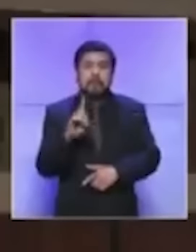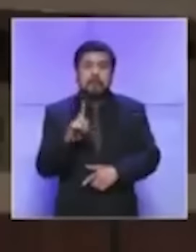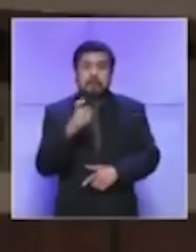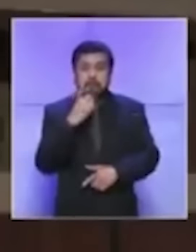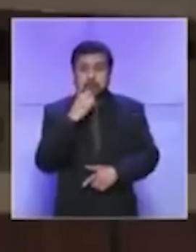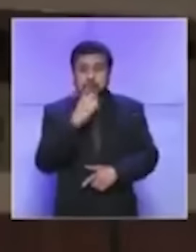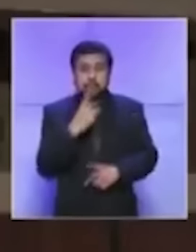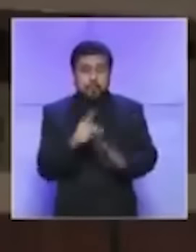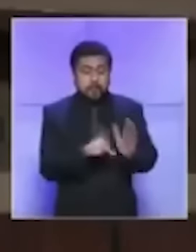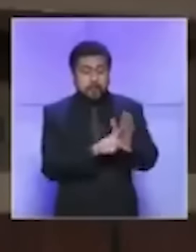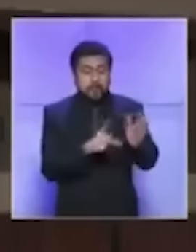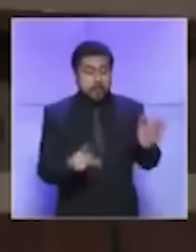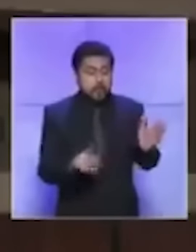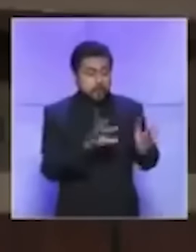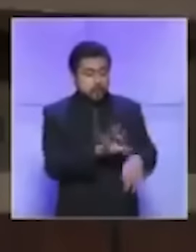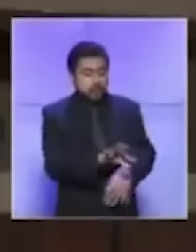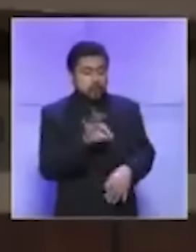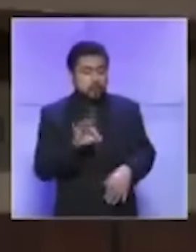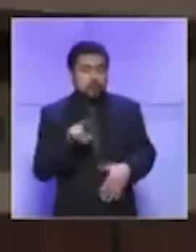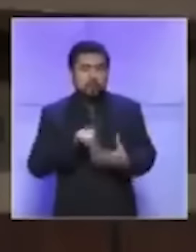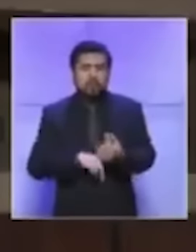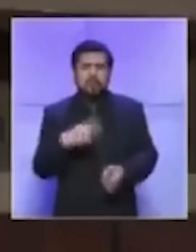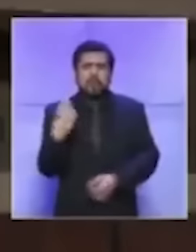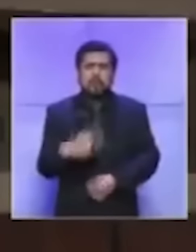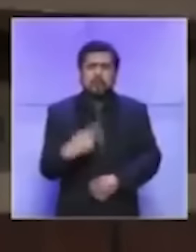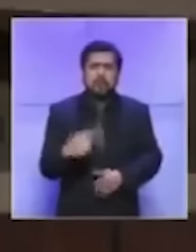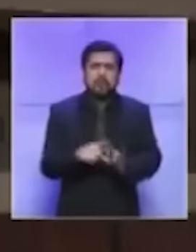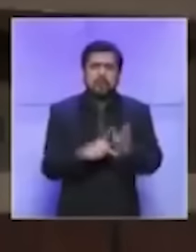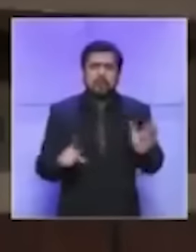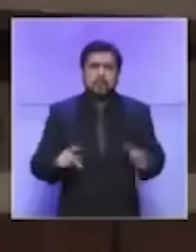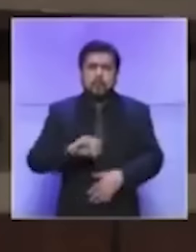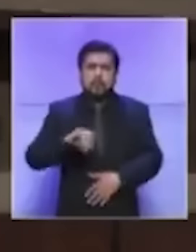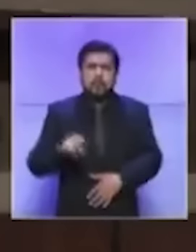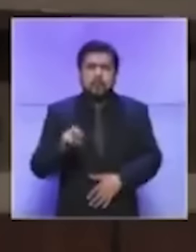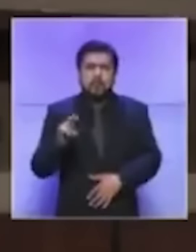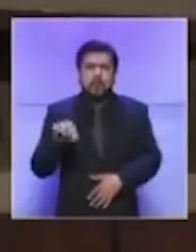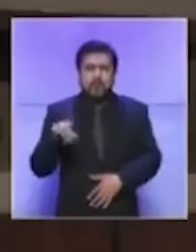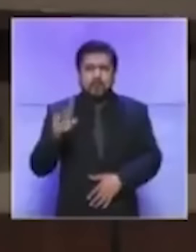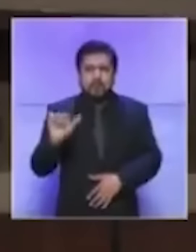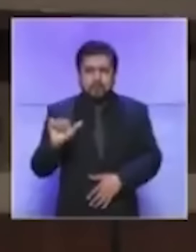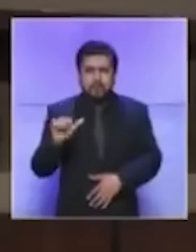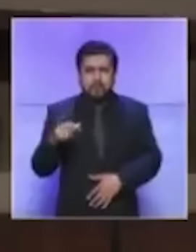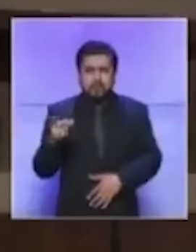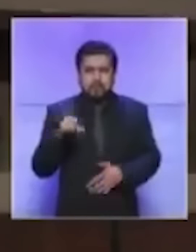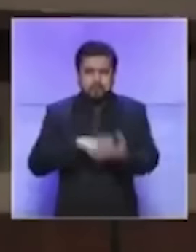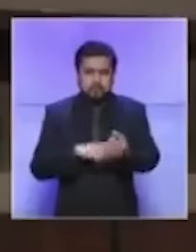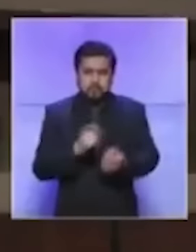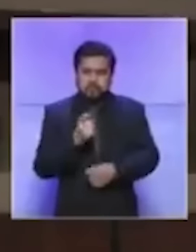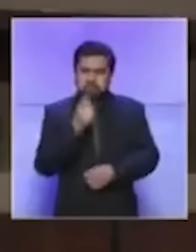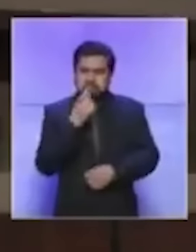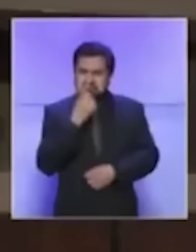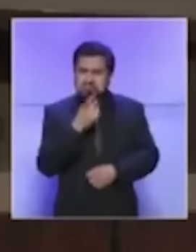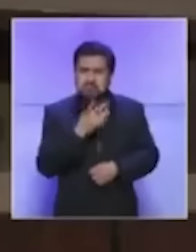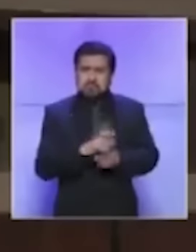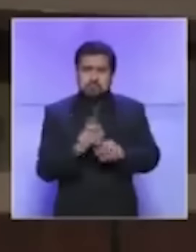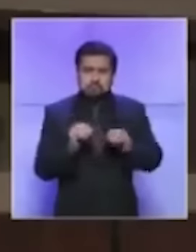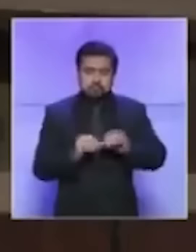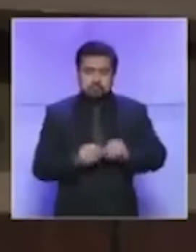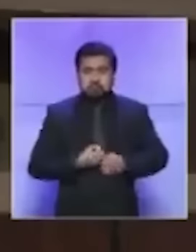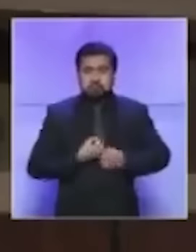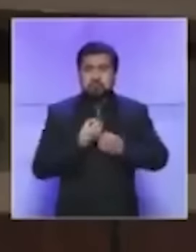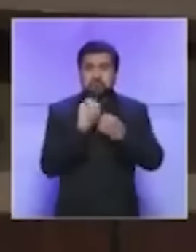nota periodística publicada en La Jornada. En dicha nota se presentan manifestaciones o declaraciones